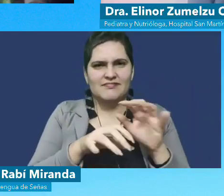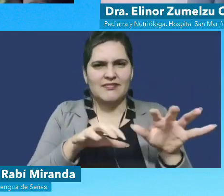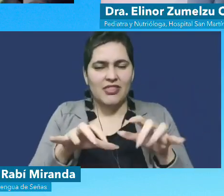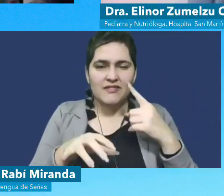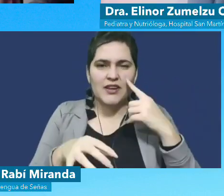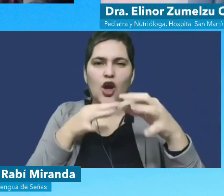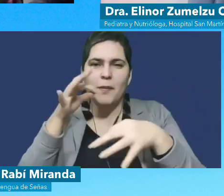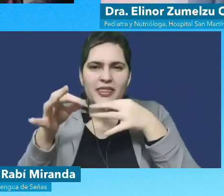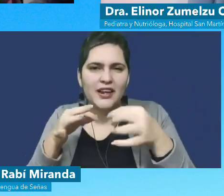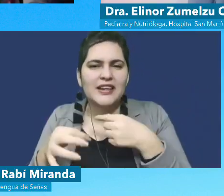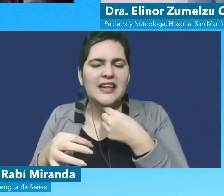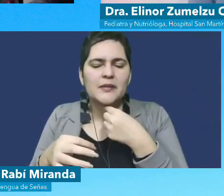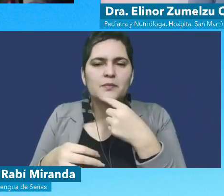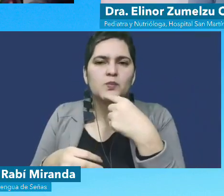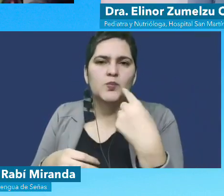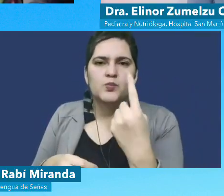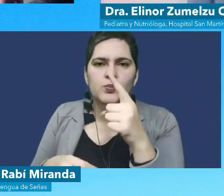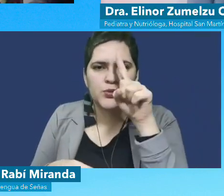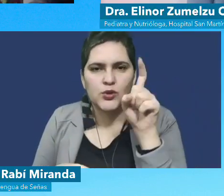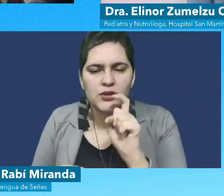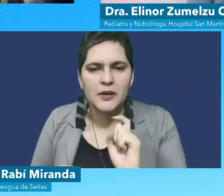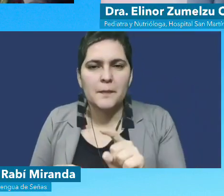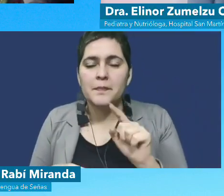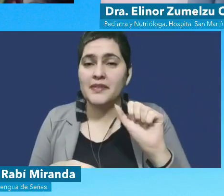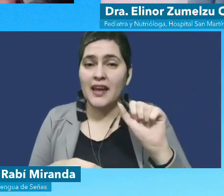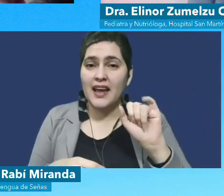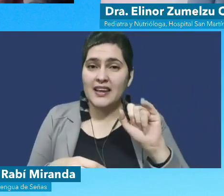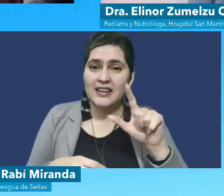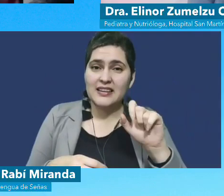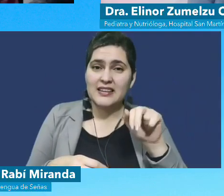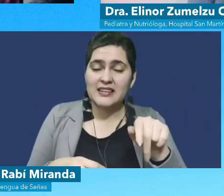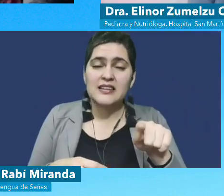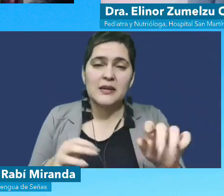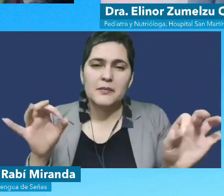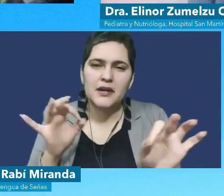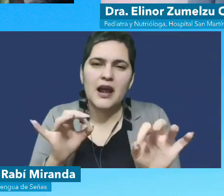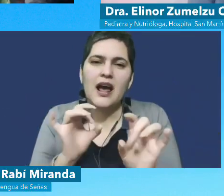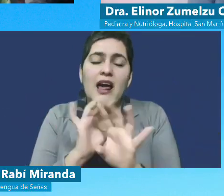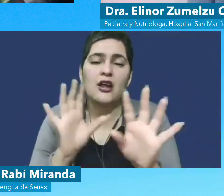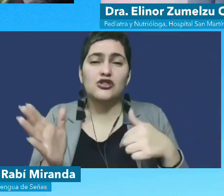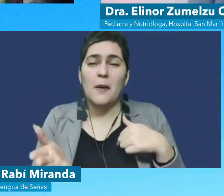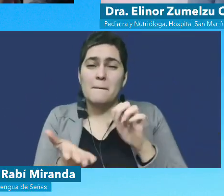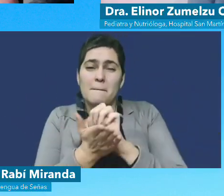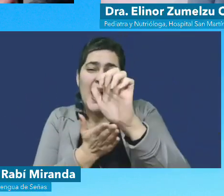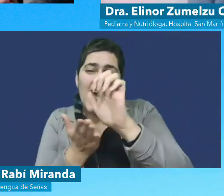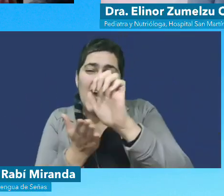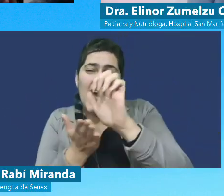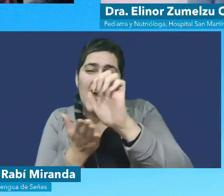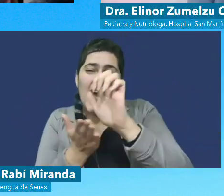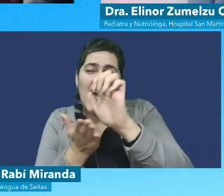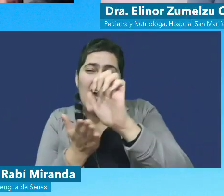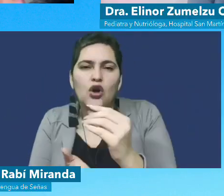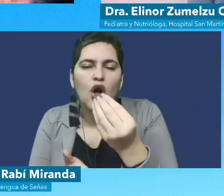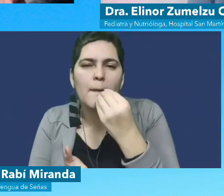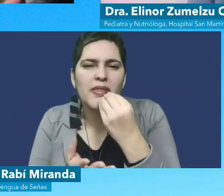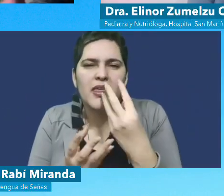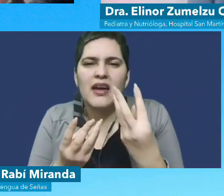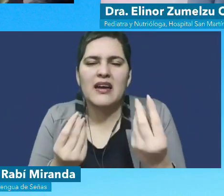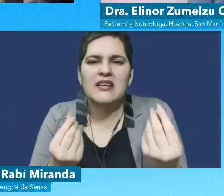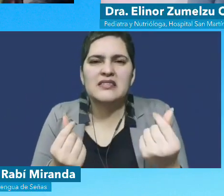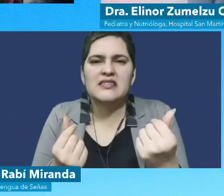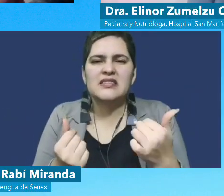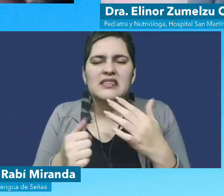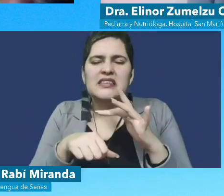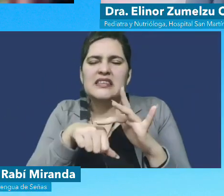las preguntas. Aileen señalaba, sería bueno aclarar que nosotros no somos mañosos. El problema de alimentación tiene que ver muchas veces con las